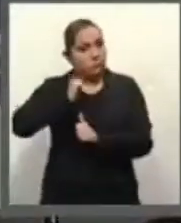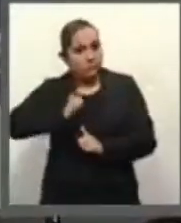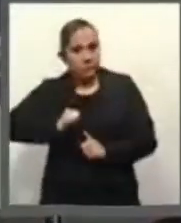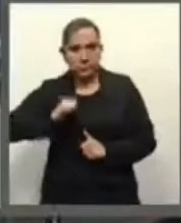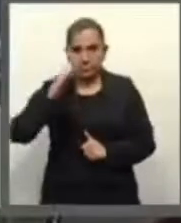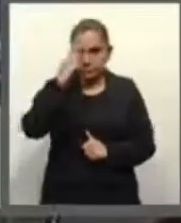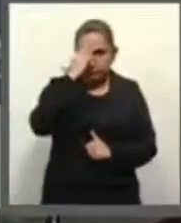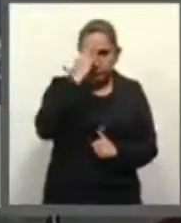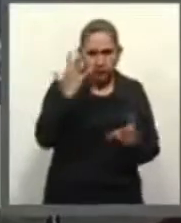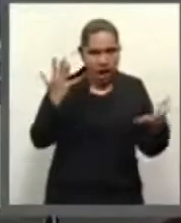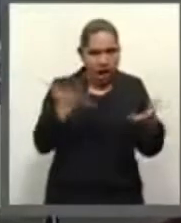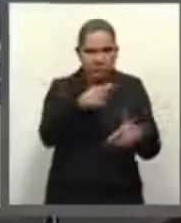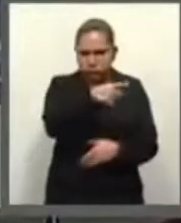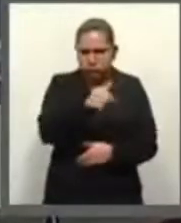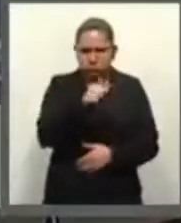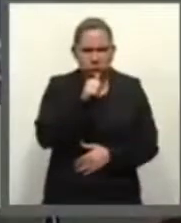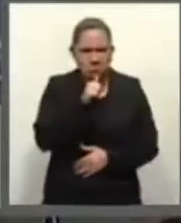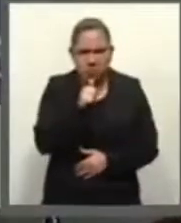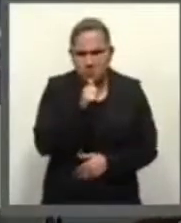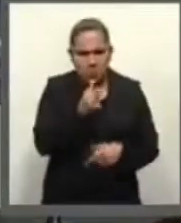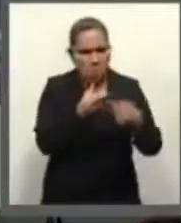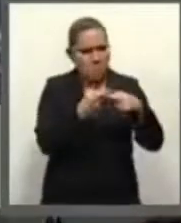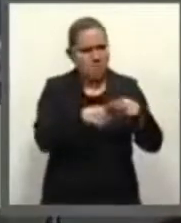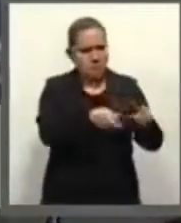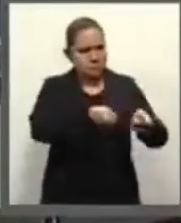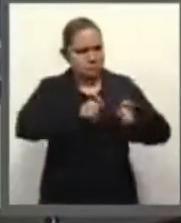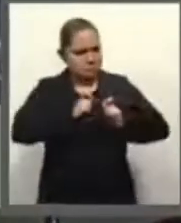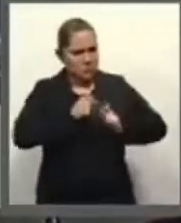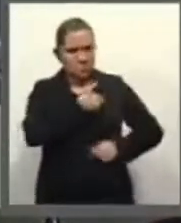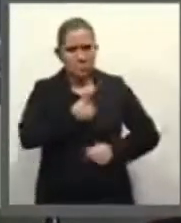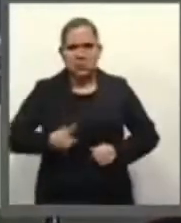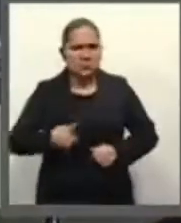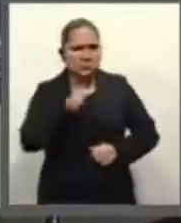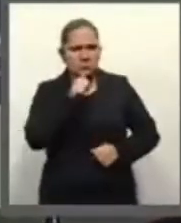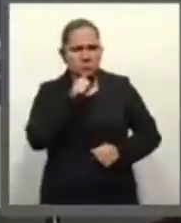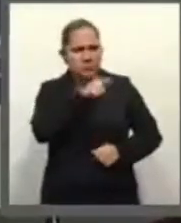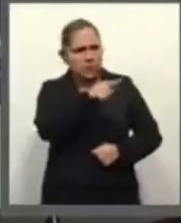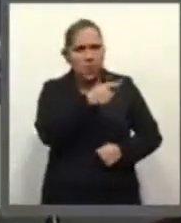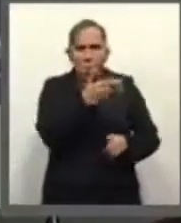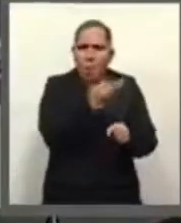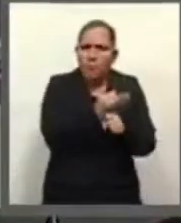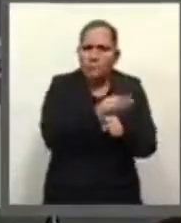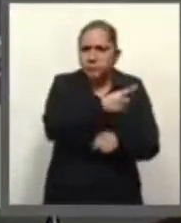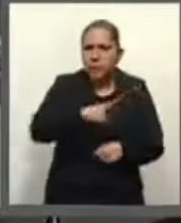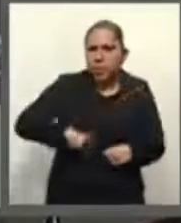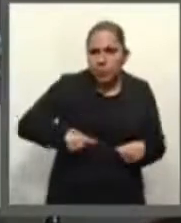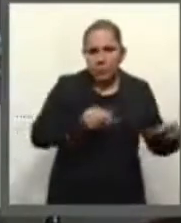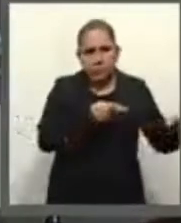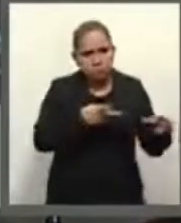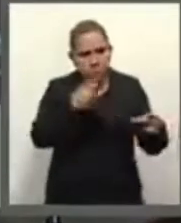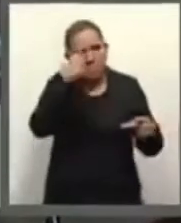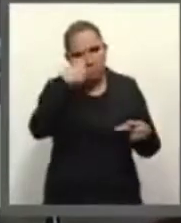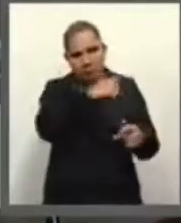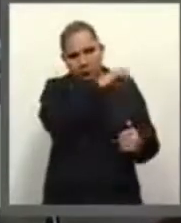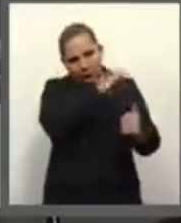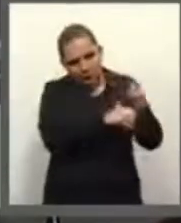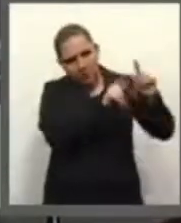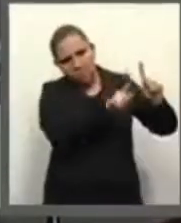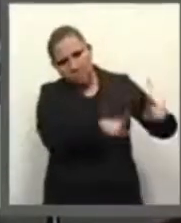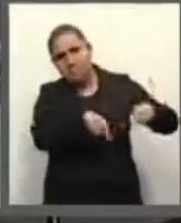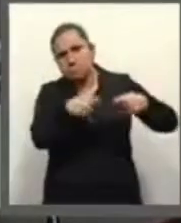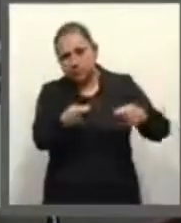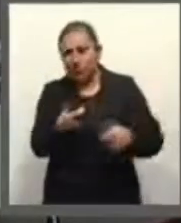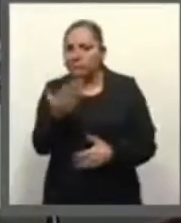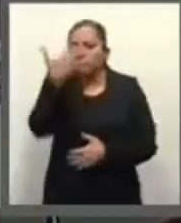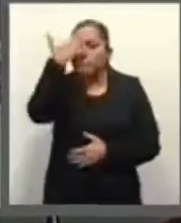tiene todavía en sus manos el poder porque es en el gobierno en transición. Y además, bueno, sabemos que duele mucho